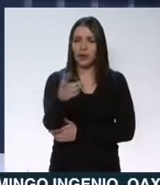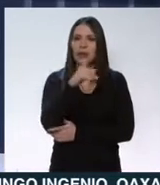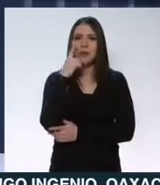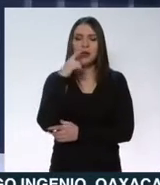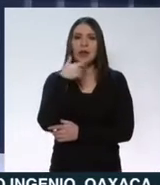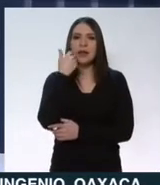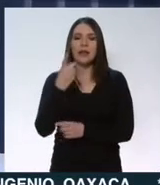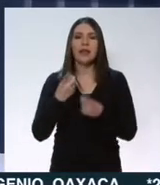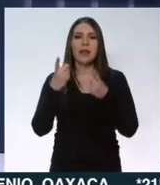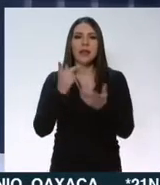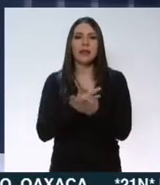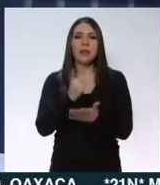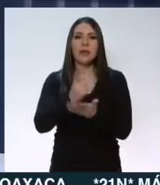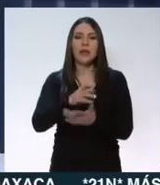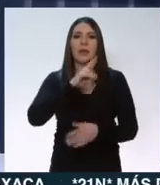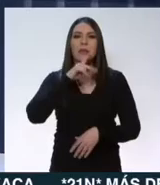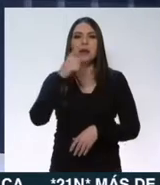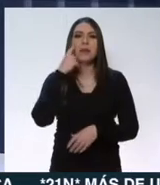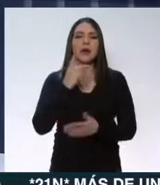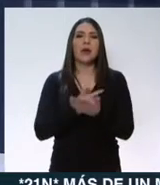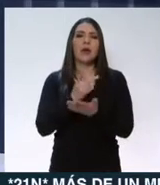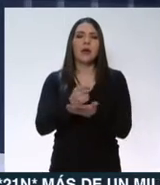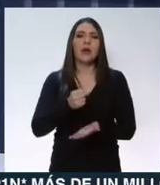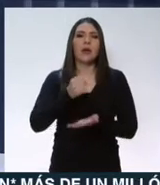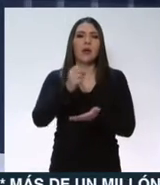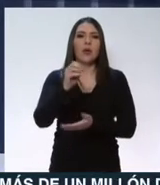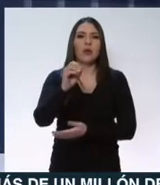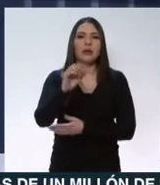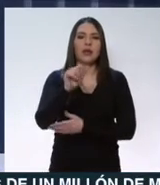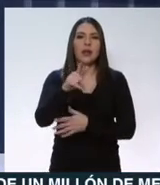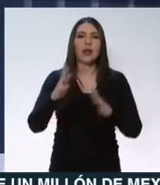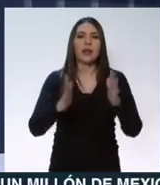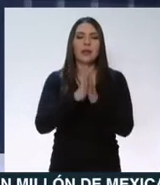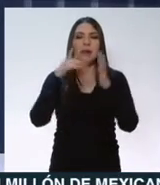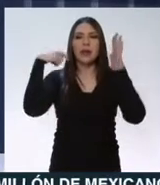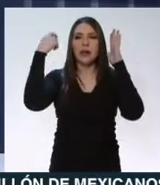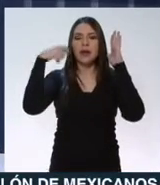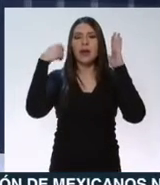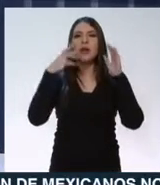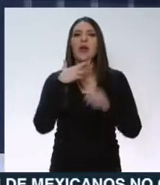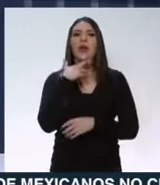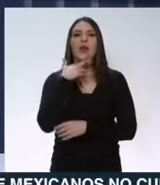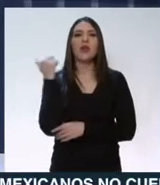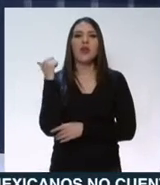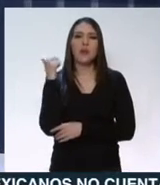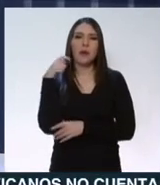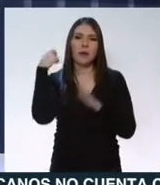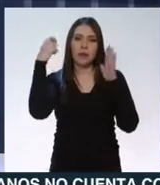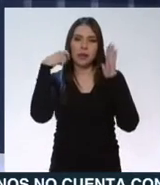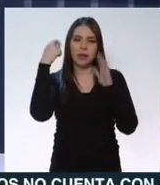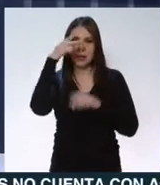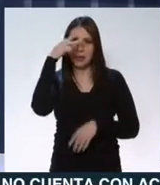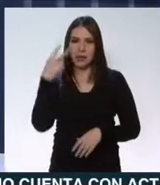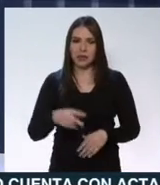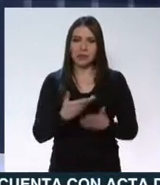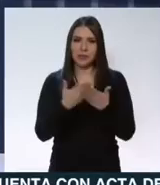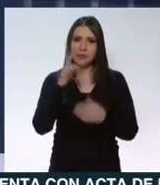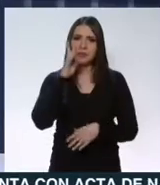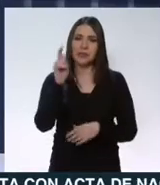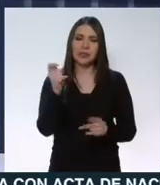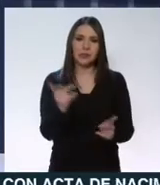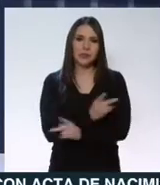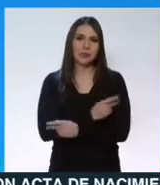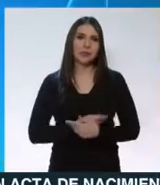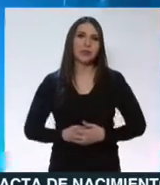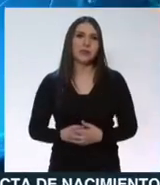Actriz de Reparto en los premios Oscar por su participación en la cinta del mexicano Alfonso Cuarón, Roma. Acompáñenos, mire, esto fue lo que